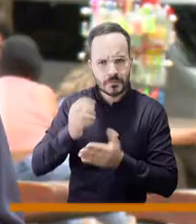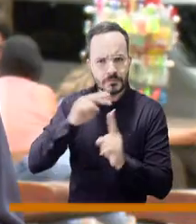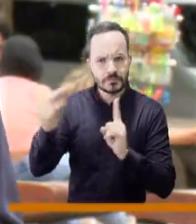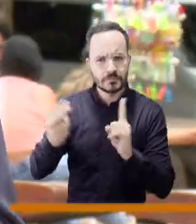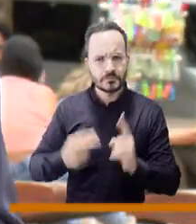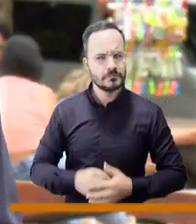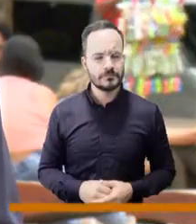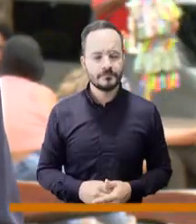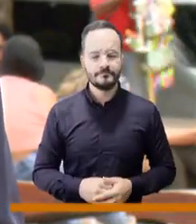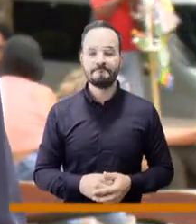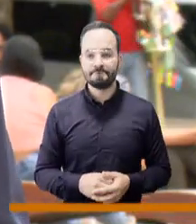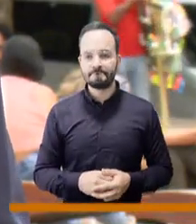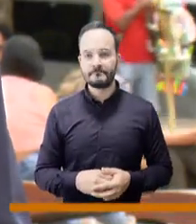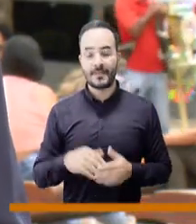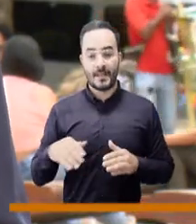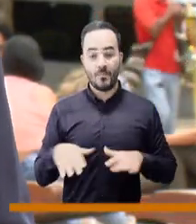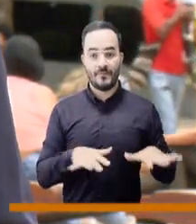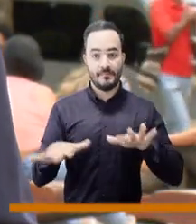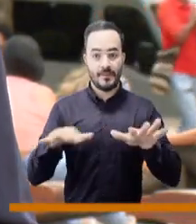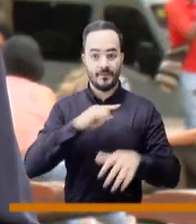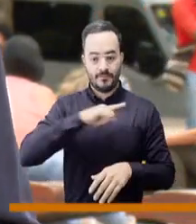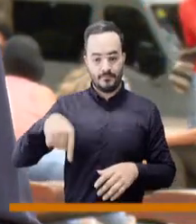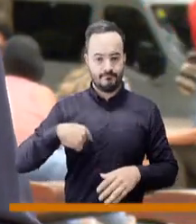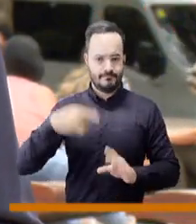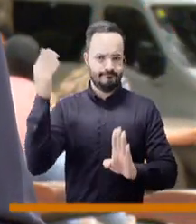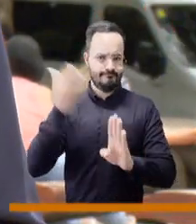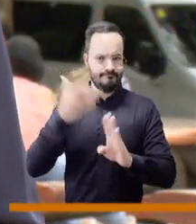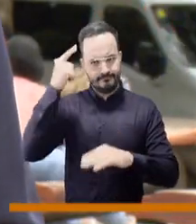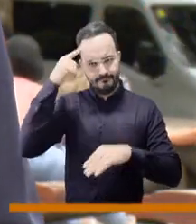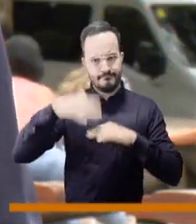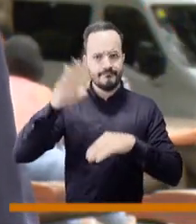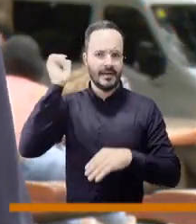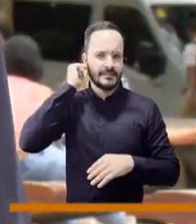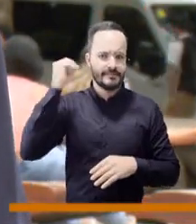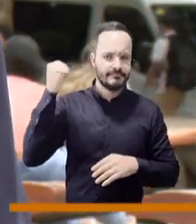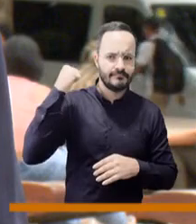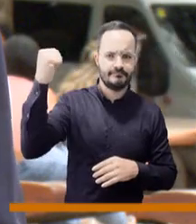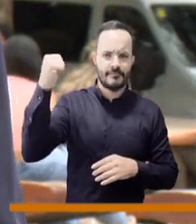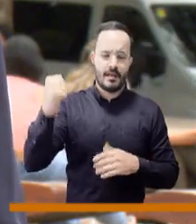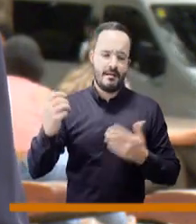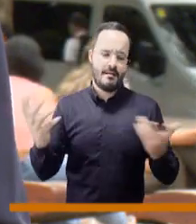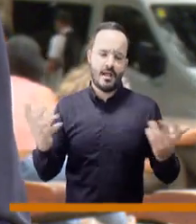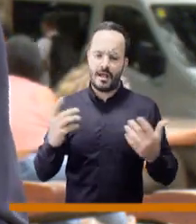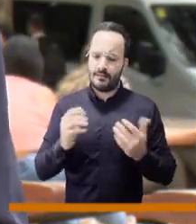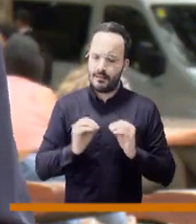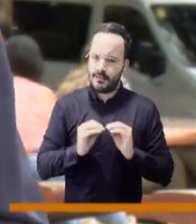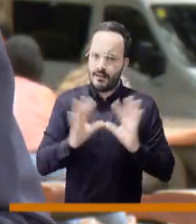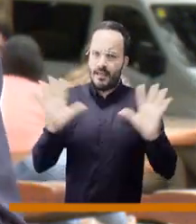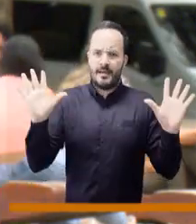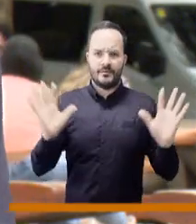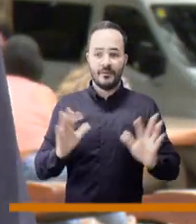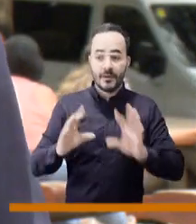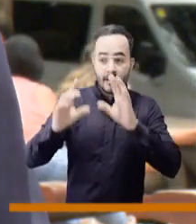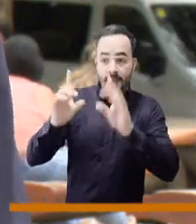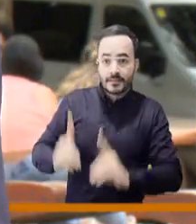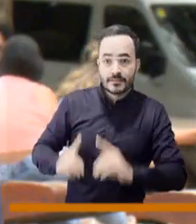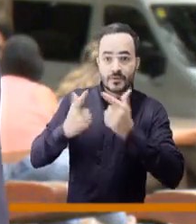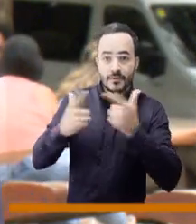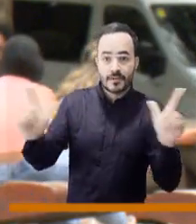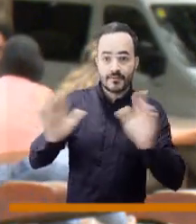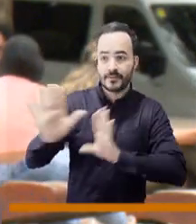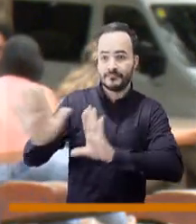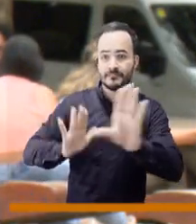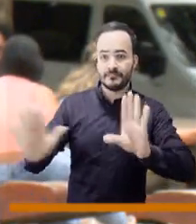ve? Nosotras, como movimiento feminista, defendemos ampliamente el derecho a las libertades